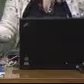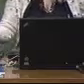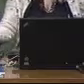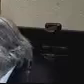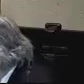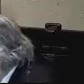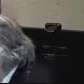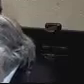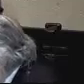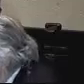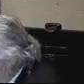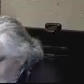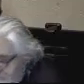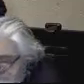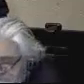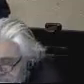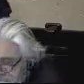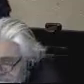señor presidente.